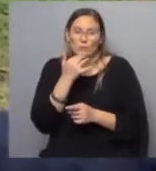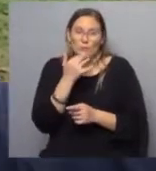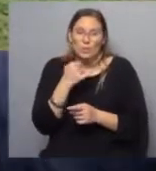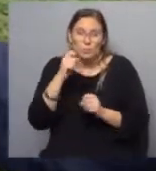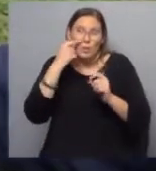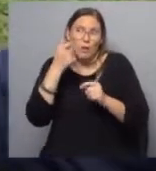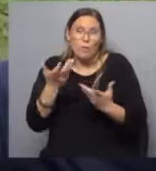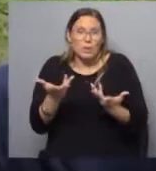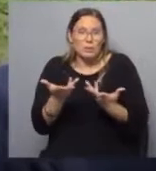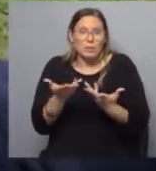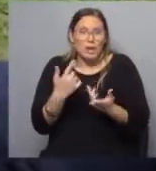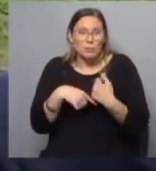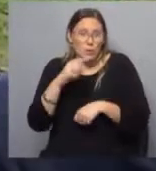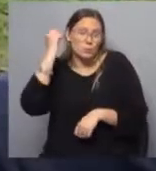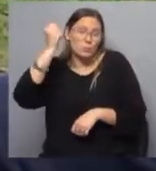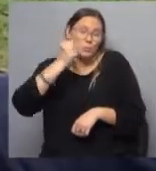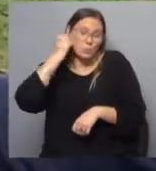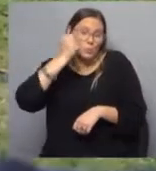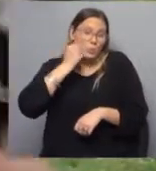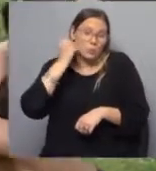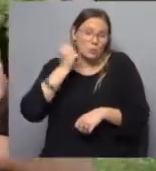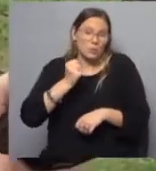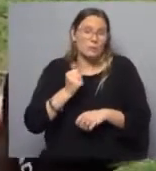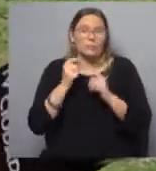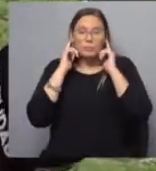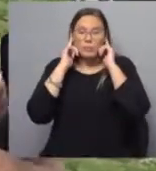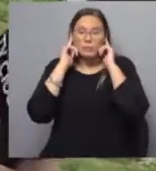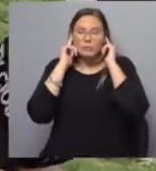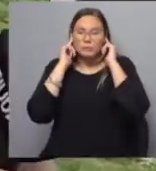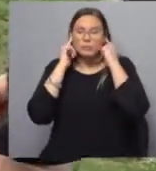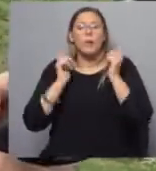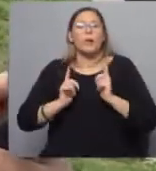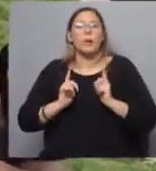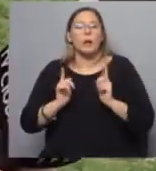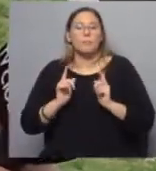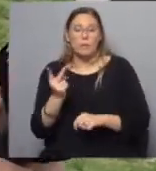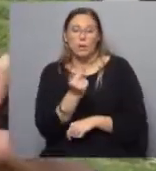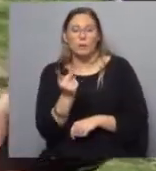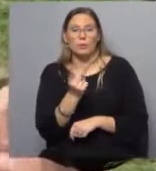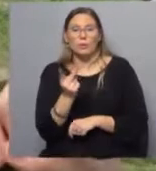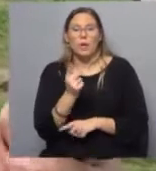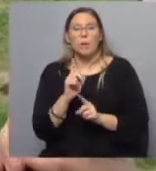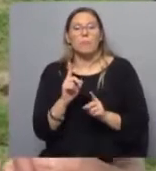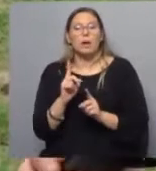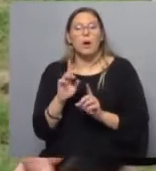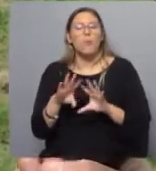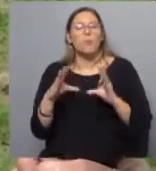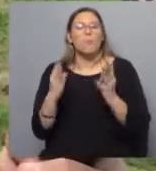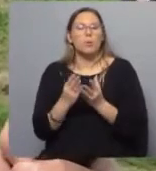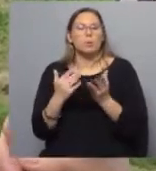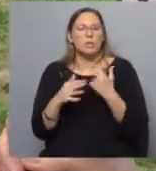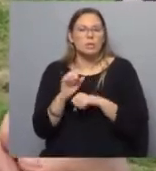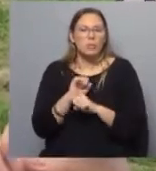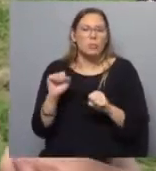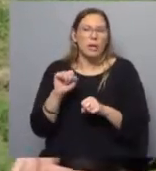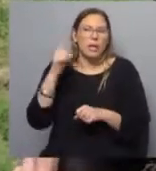me he despertado, pero es un sueño, ¿no? ¿Qué expectativas tienen con Andrea para el Mundial, sobre todo para lo que se pueden